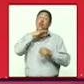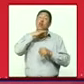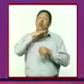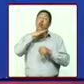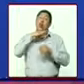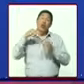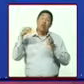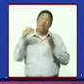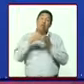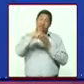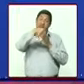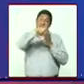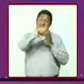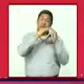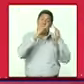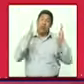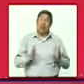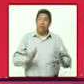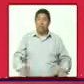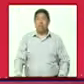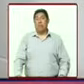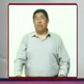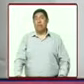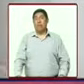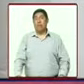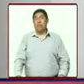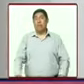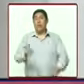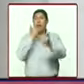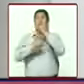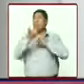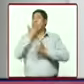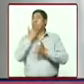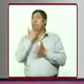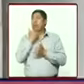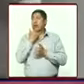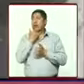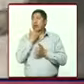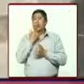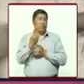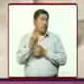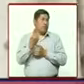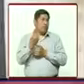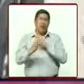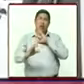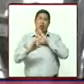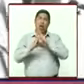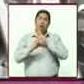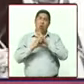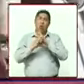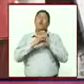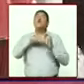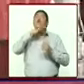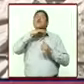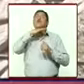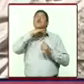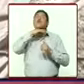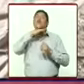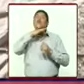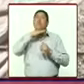chocó contra una vivienda. Hecho de tránsito, es un carro basurero de La